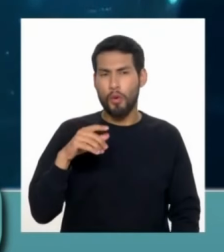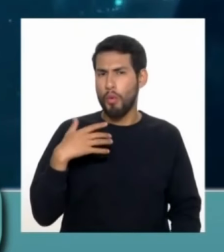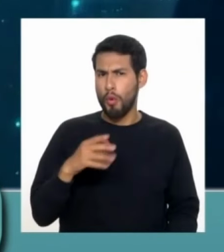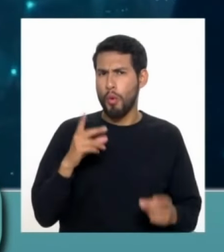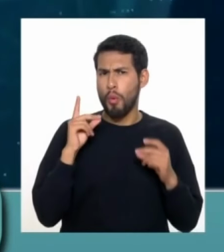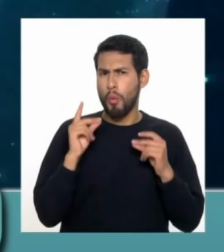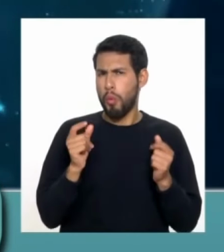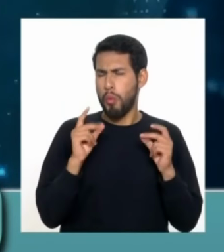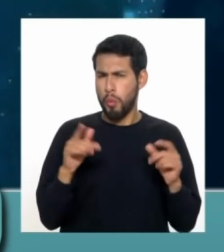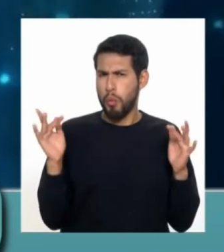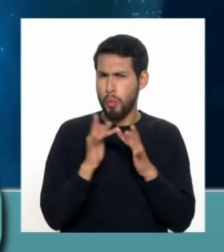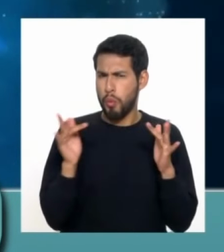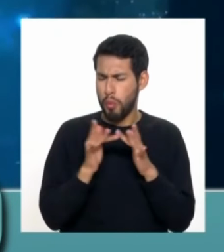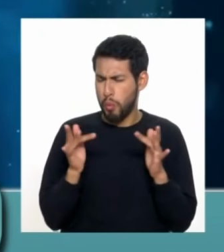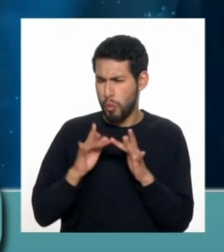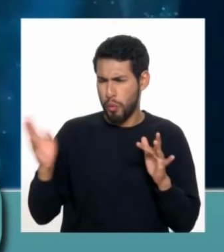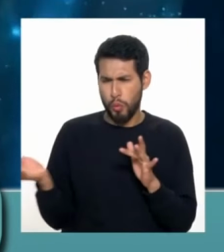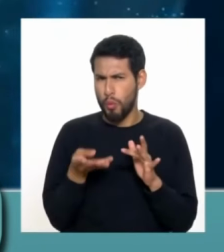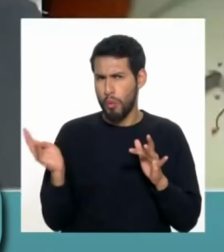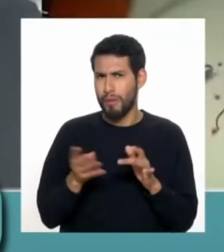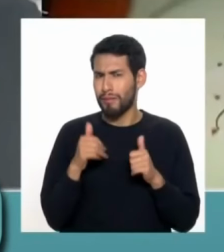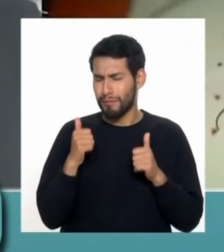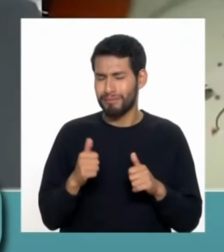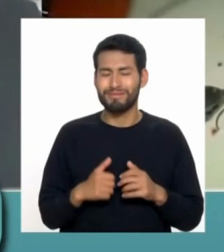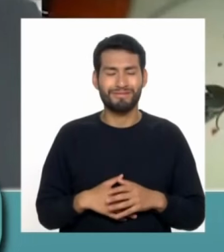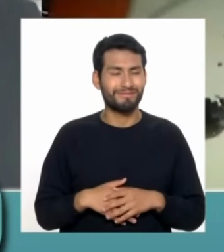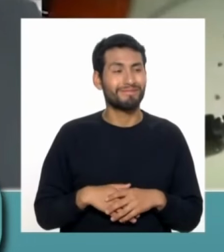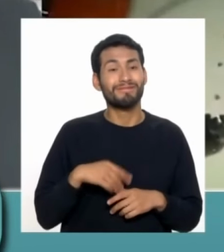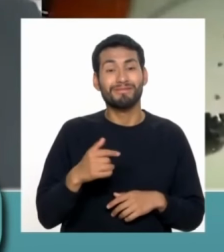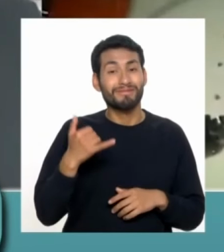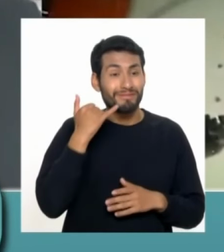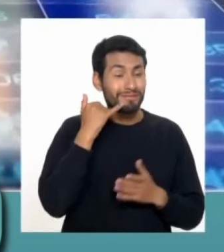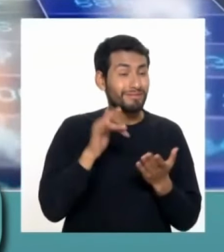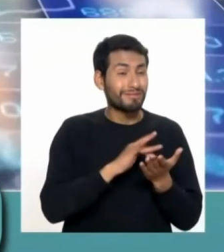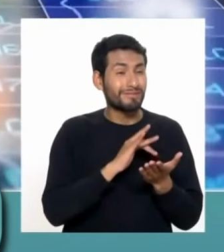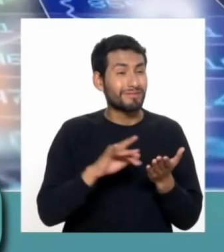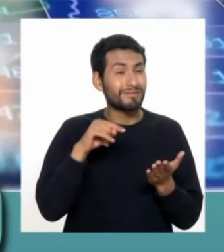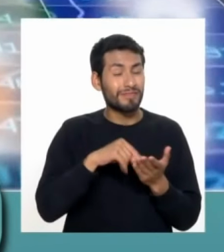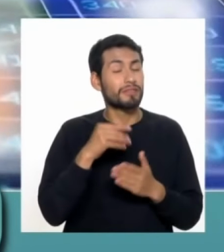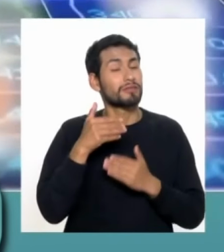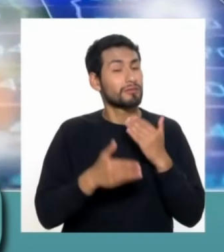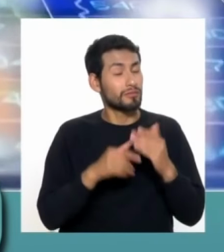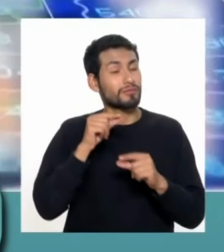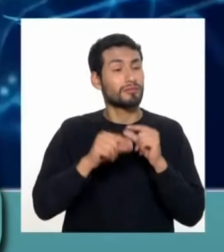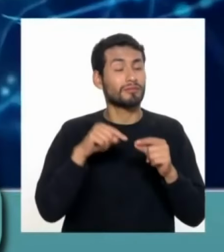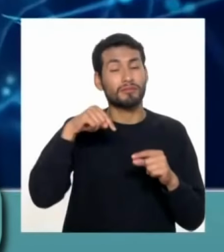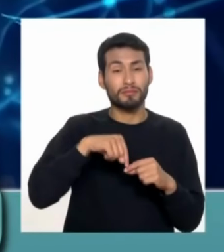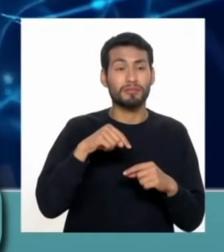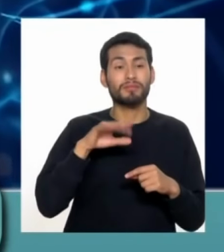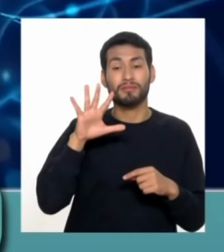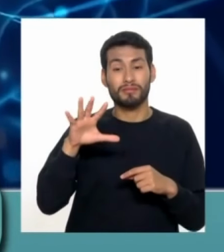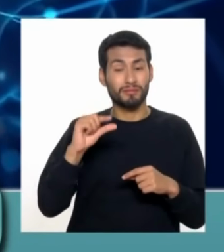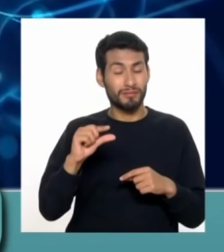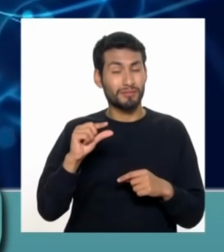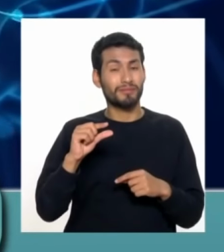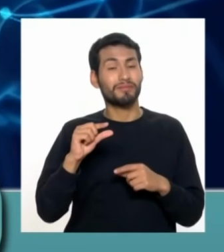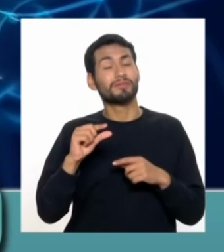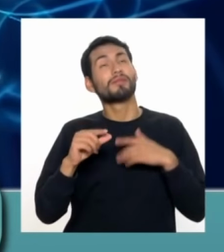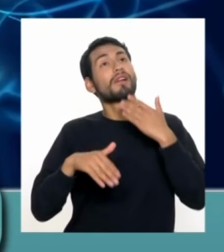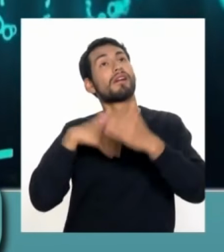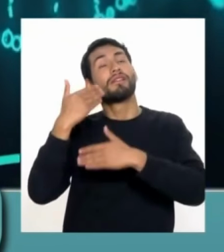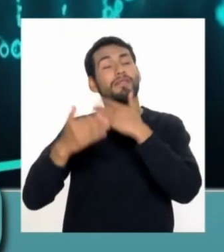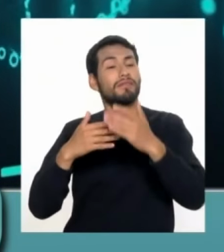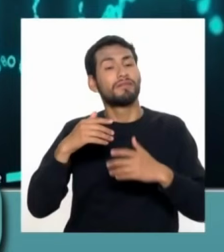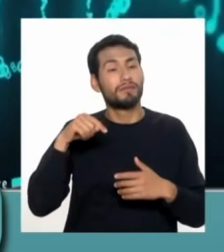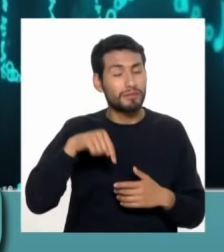una buena señal, ¿no? Entonces, en lo móvil, la tecnología avanzando cada vez más, ¿no? Ahora estamos en el 5G y en los próximos 10